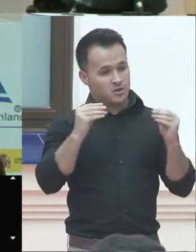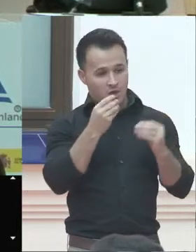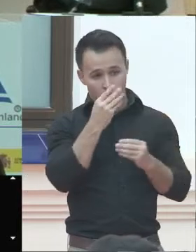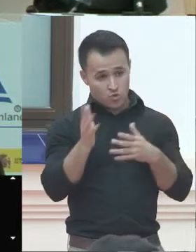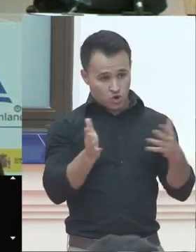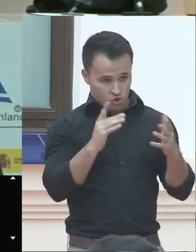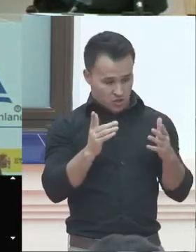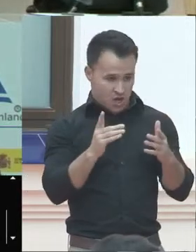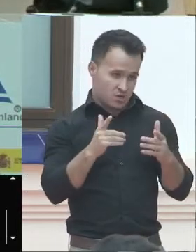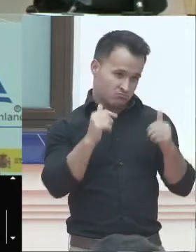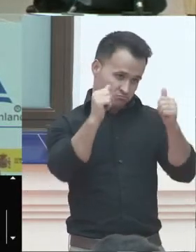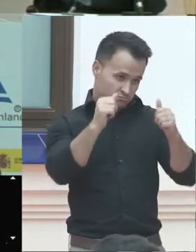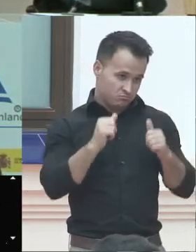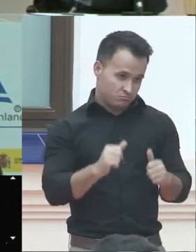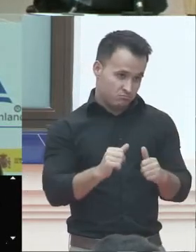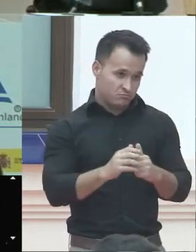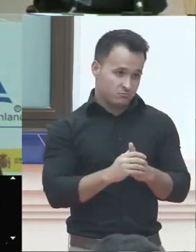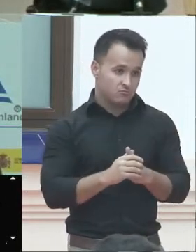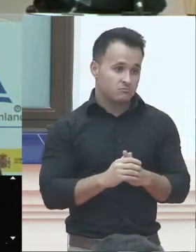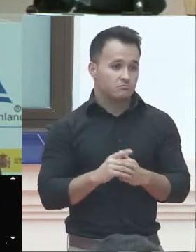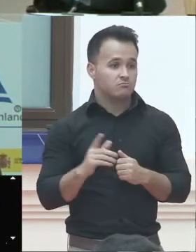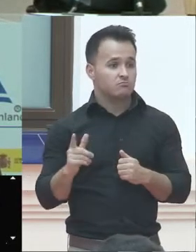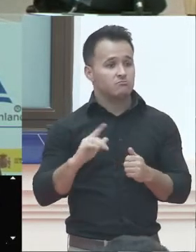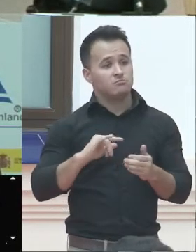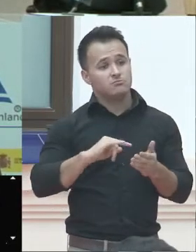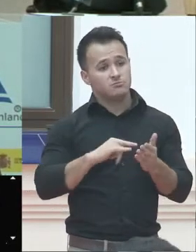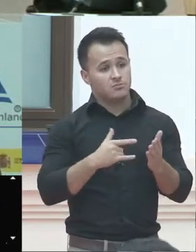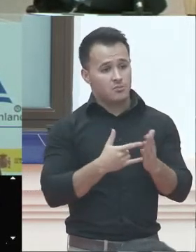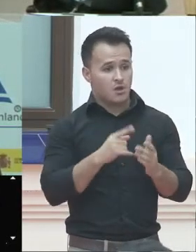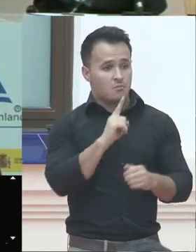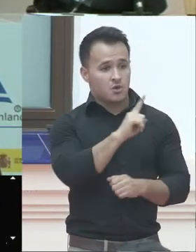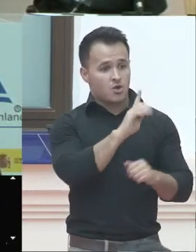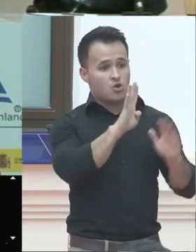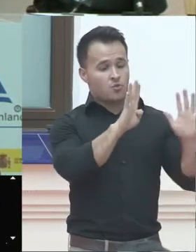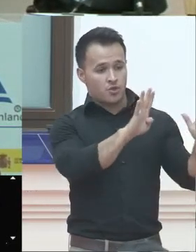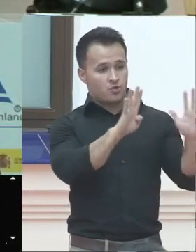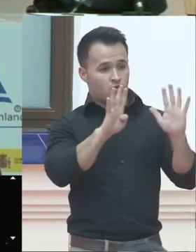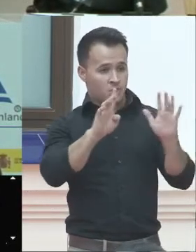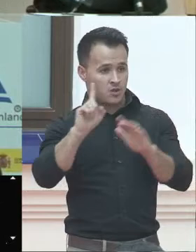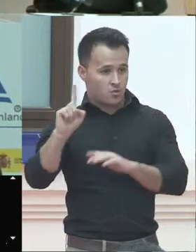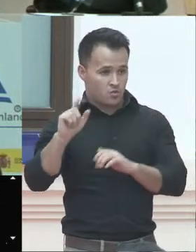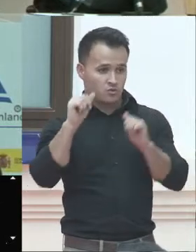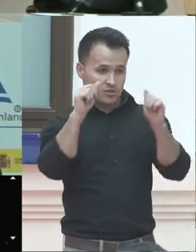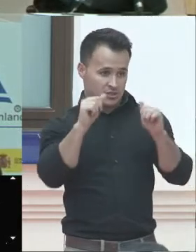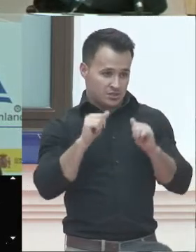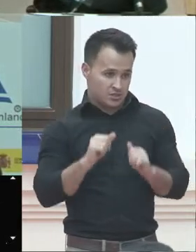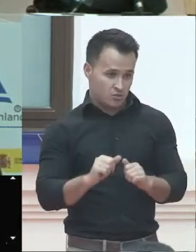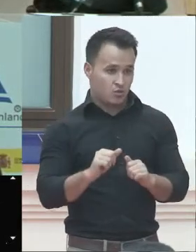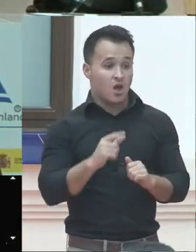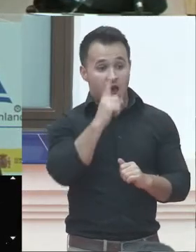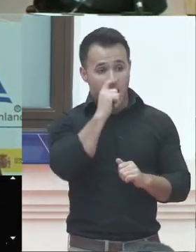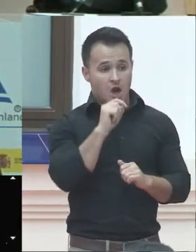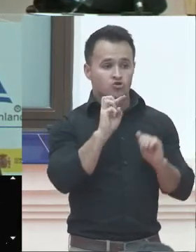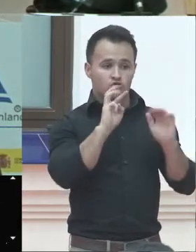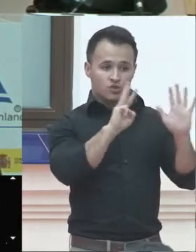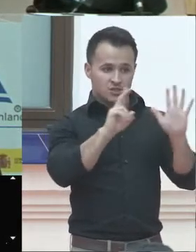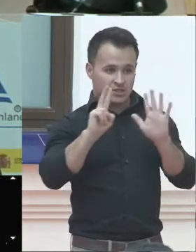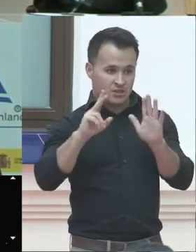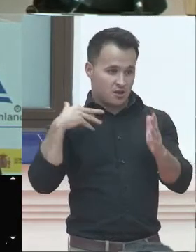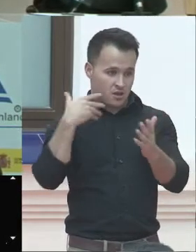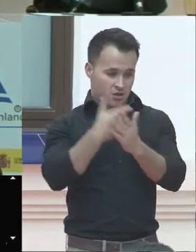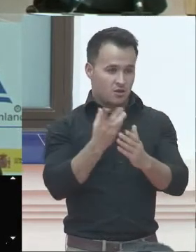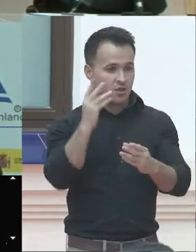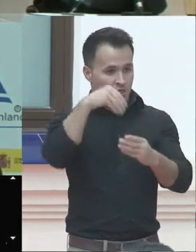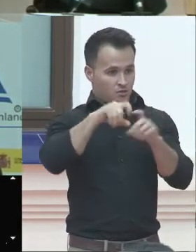y en 1991 obtuvo el grado de doctor ingeniero en telecomunicación por la Universidad Politécnica de Madrid. Desde el año 87 forma parte de la plantilla